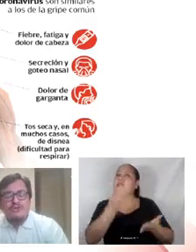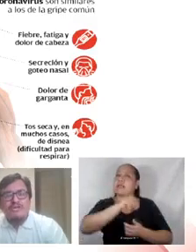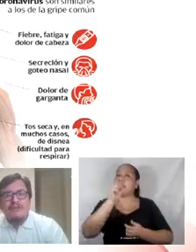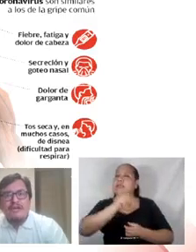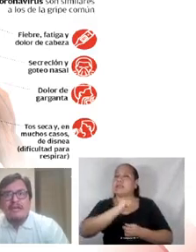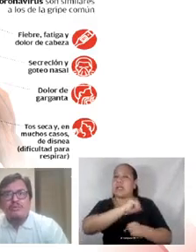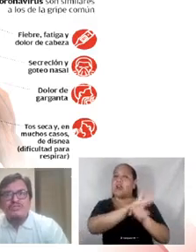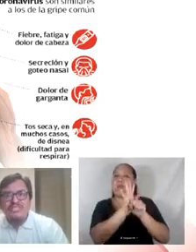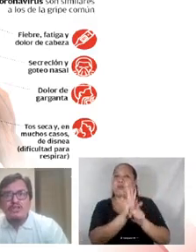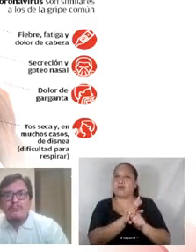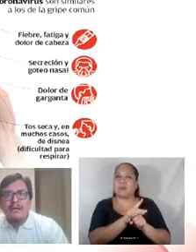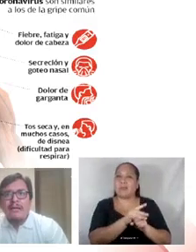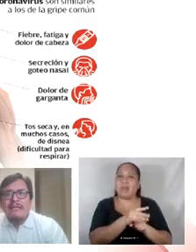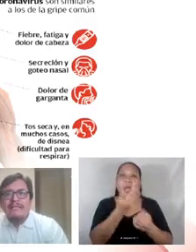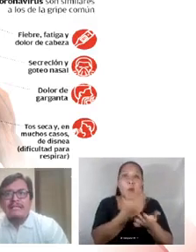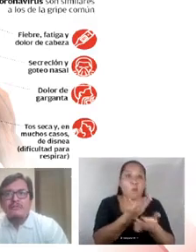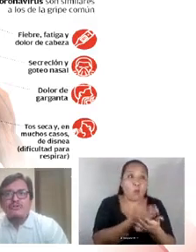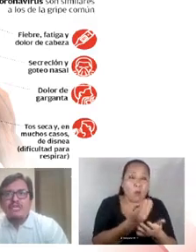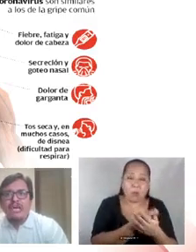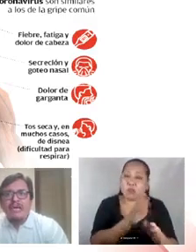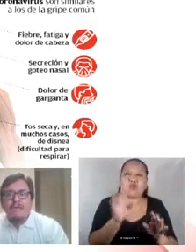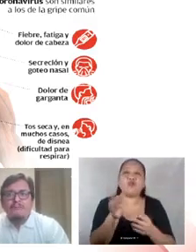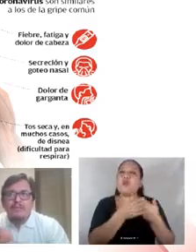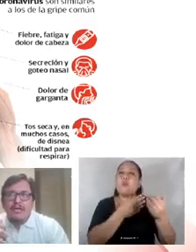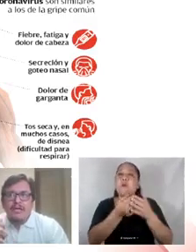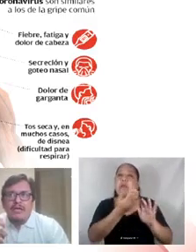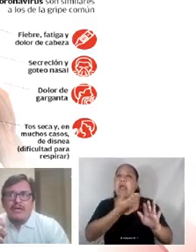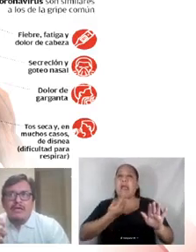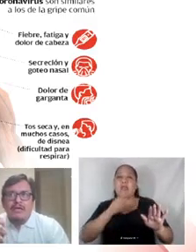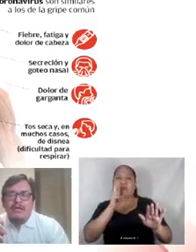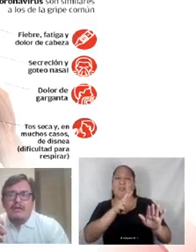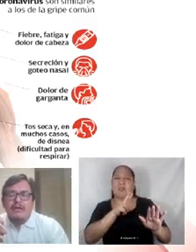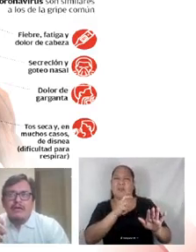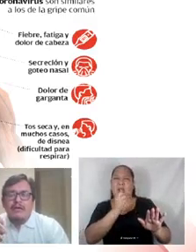culpabilidad. Entonces, cuando empezamos a ver algún síntoma, tenemos que